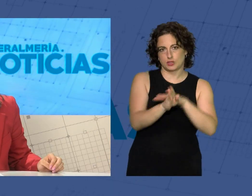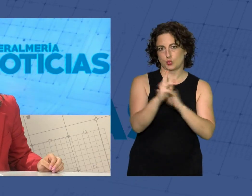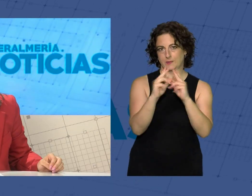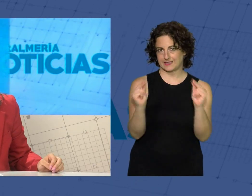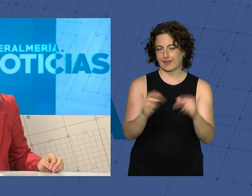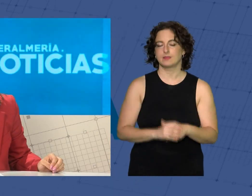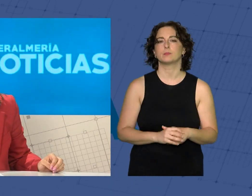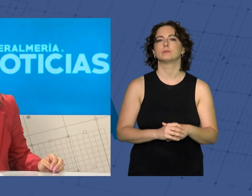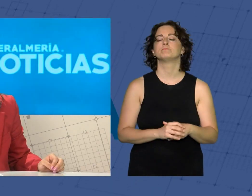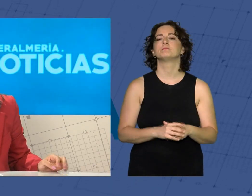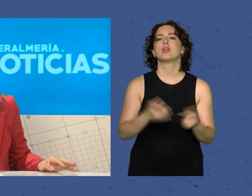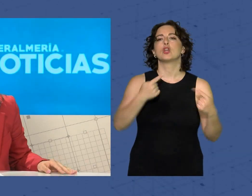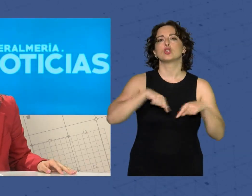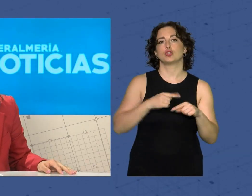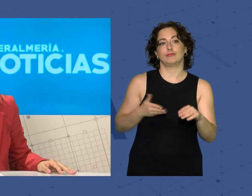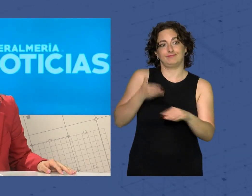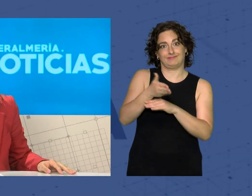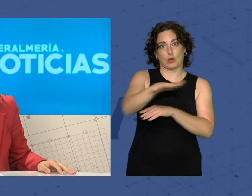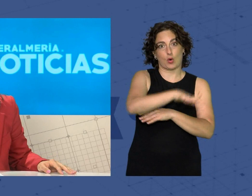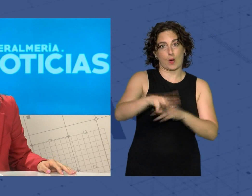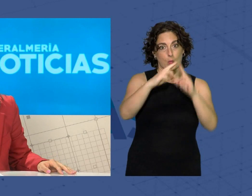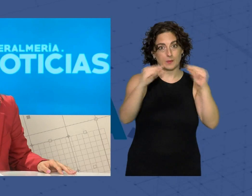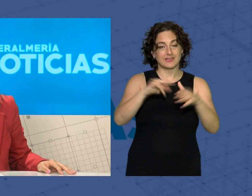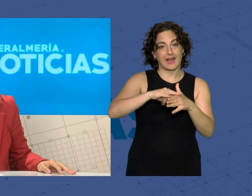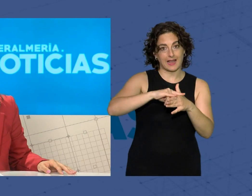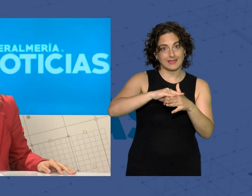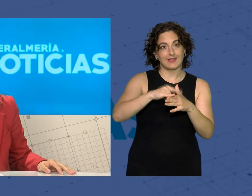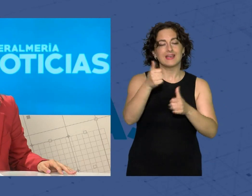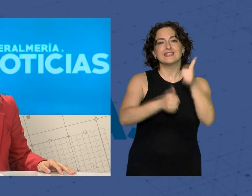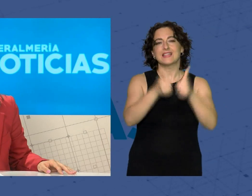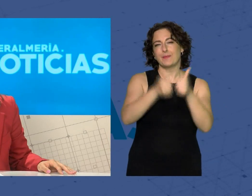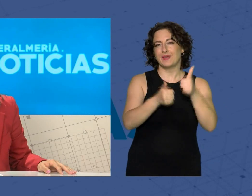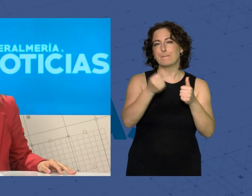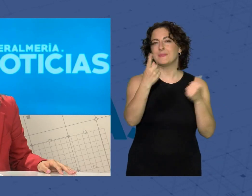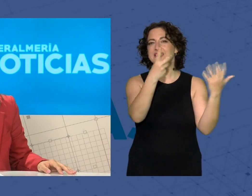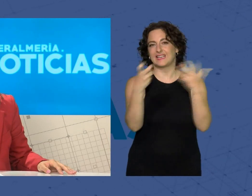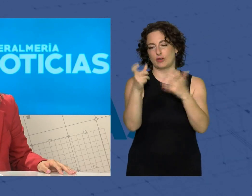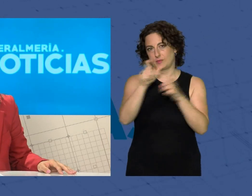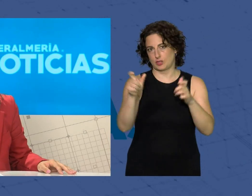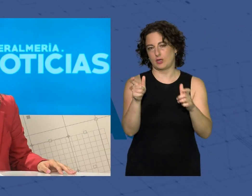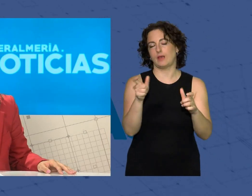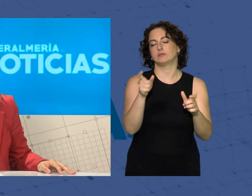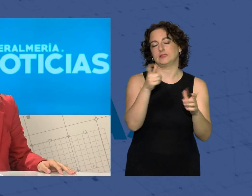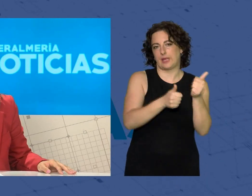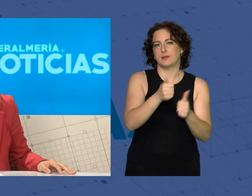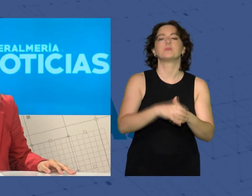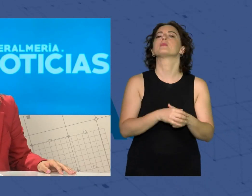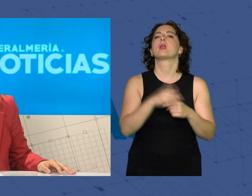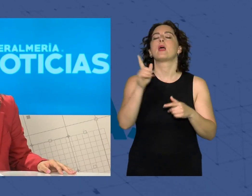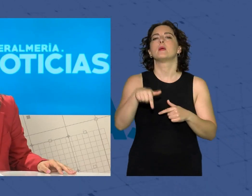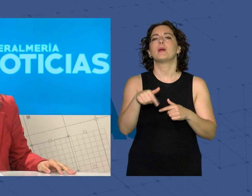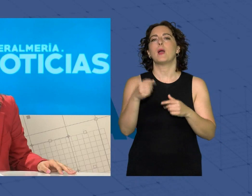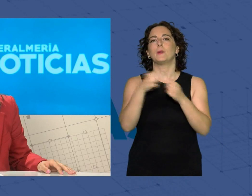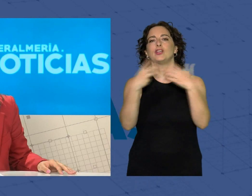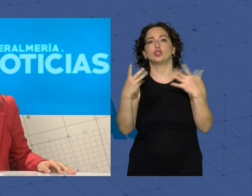universidad. Nosotros nos acercamos al campus de La Cañada, donde se examinaban 1.700 de ellos. Además, las 28 fotografías